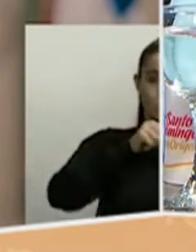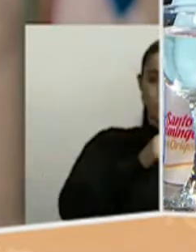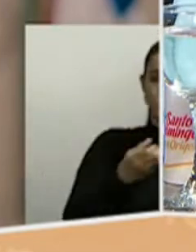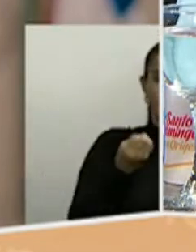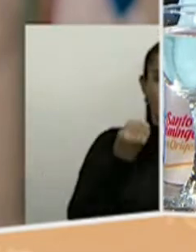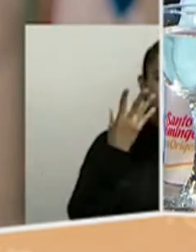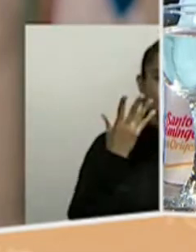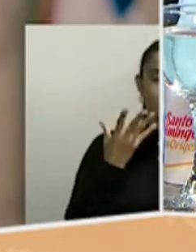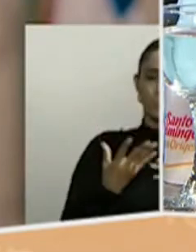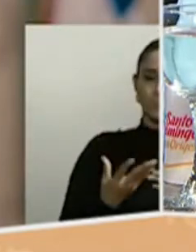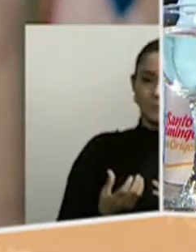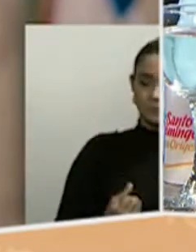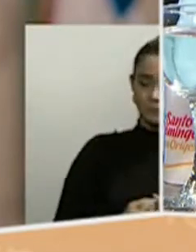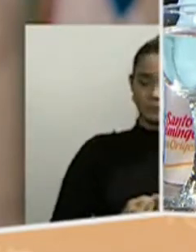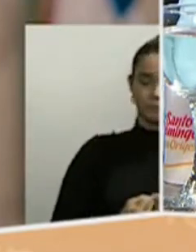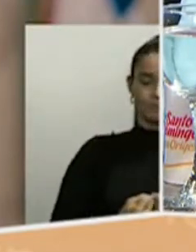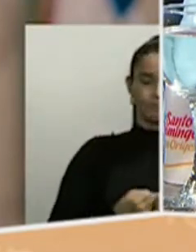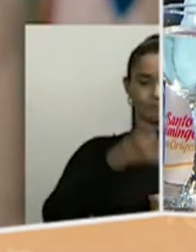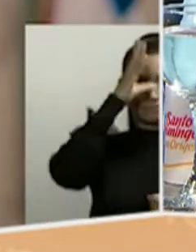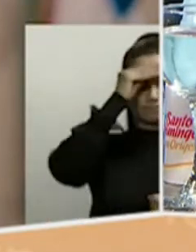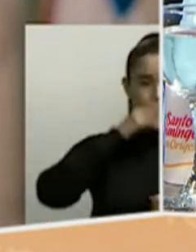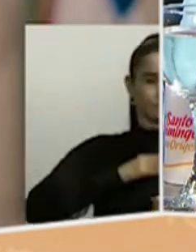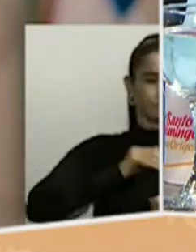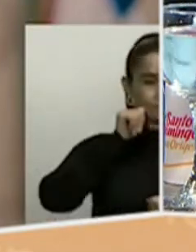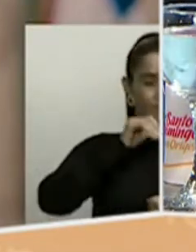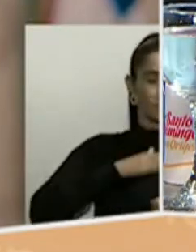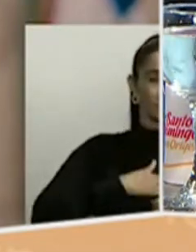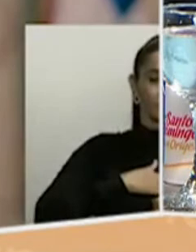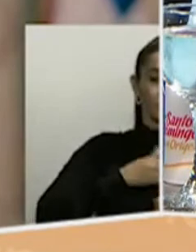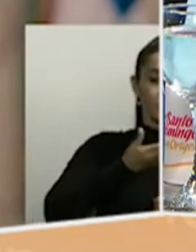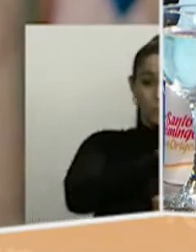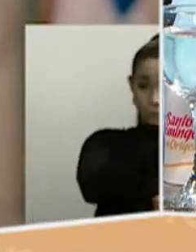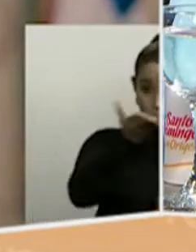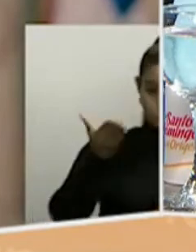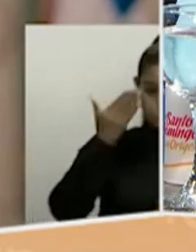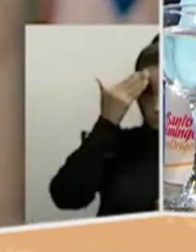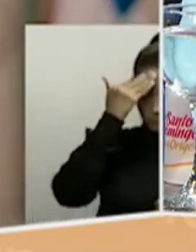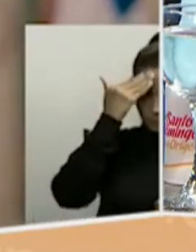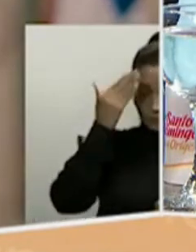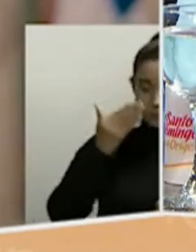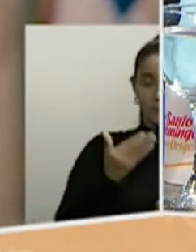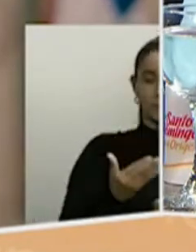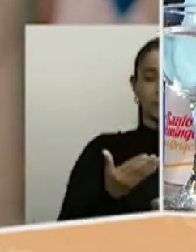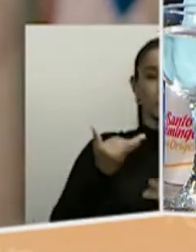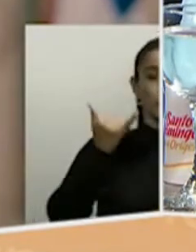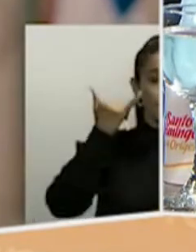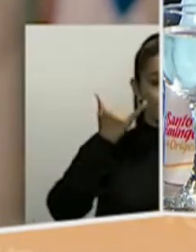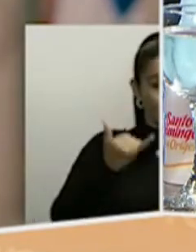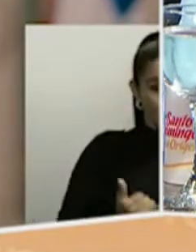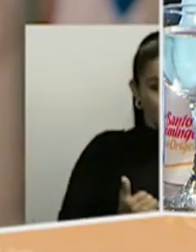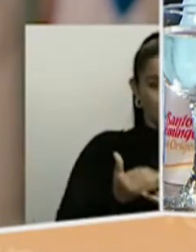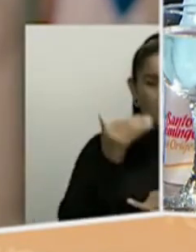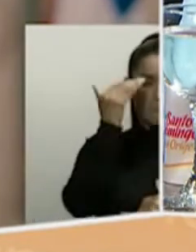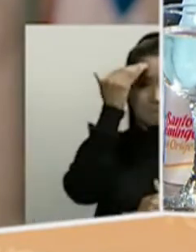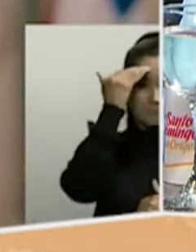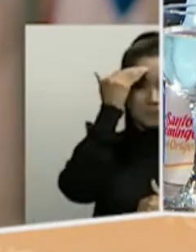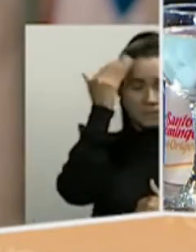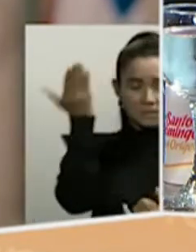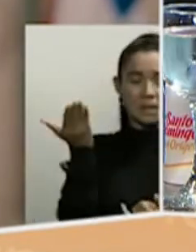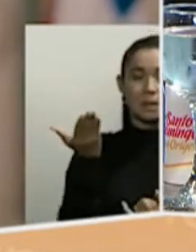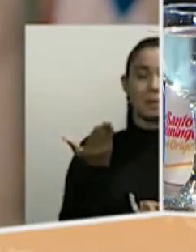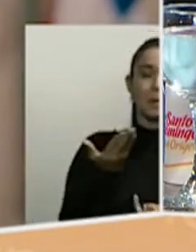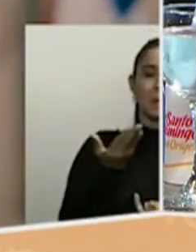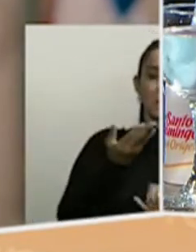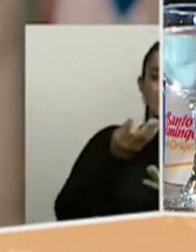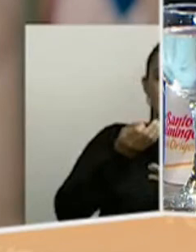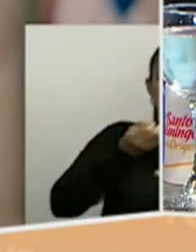dominicana aérea dominicana 01 el presidente de guerra podríamos tener y